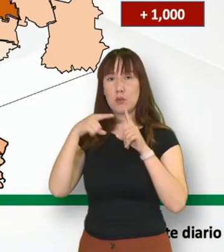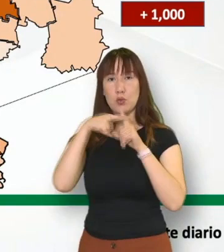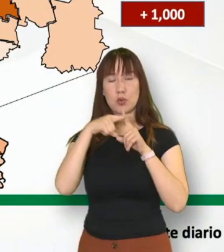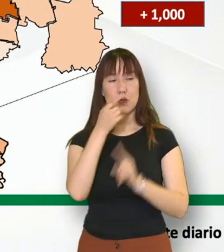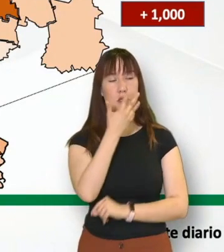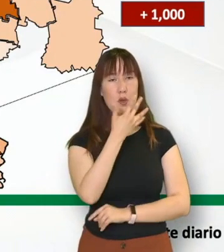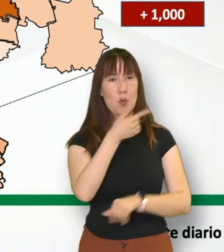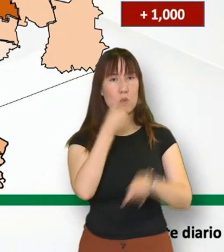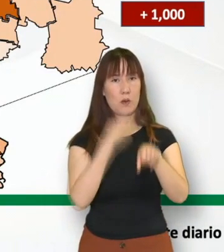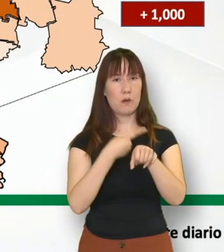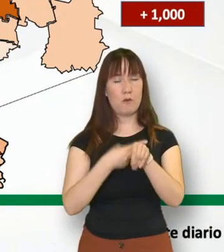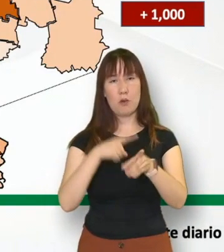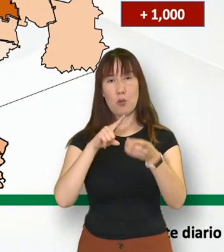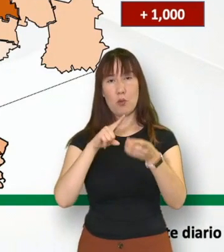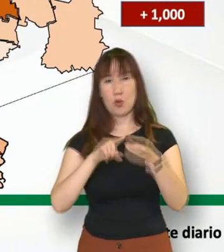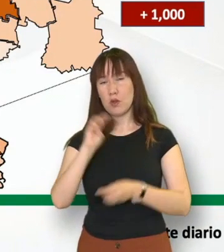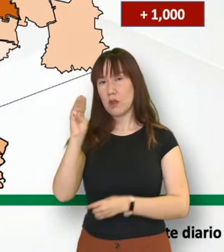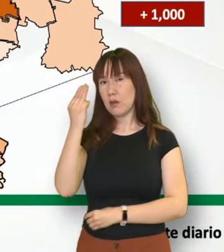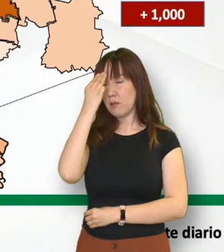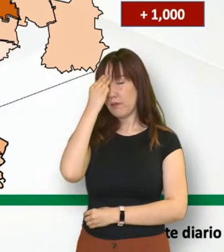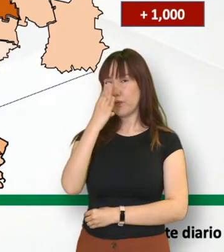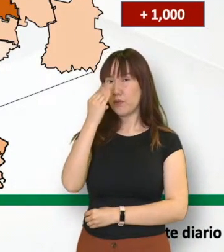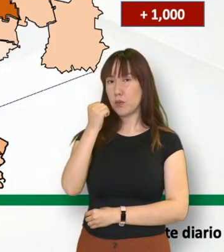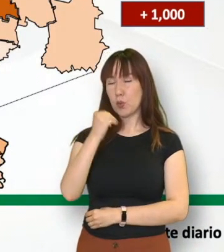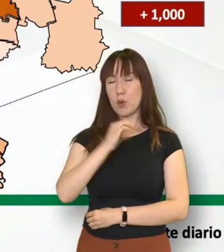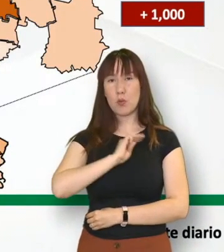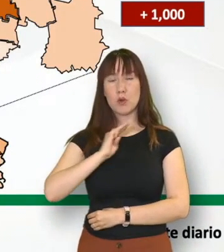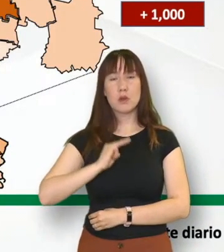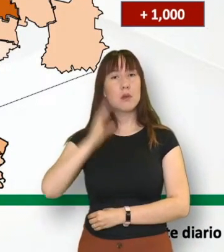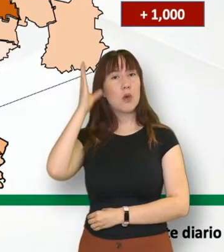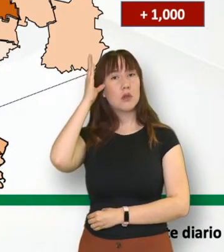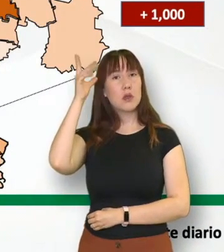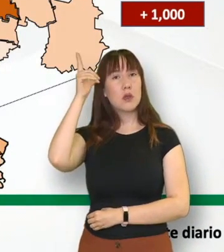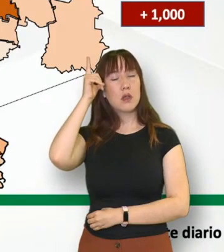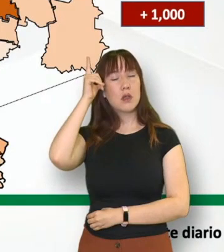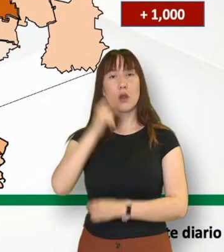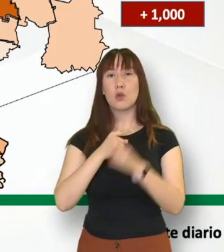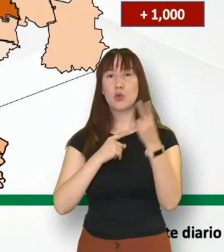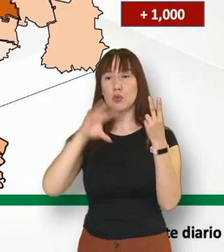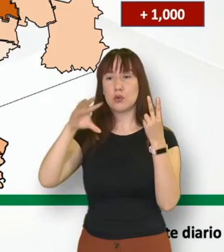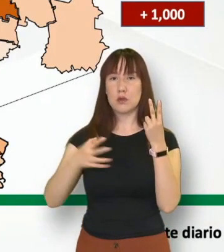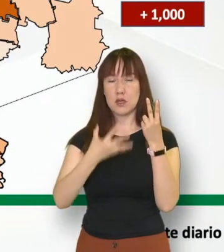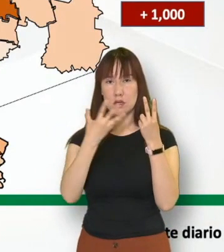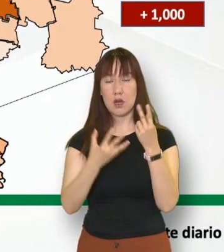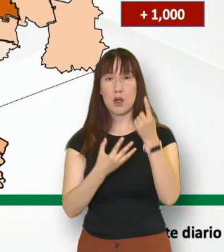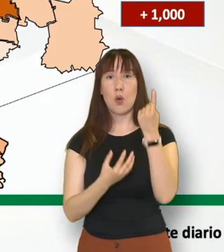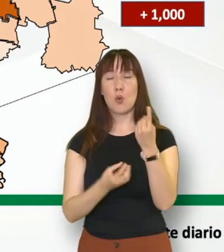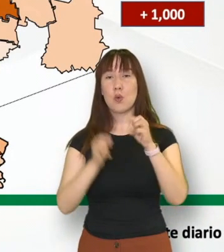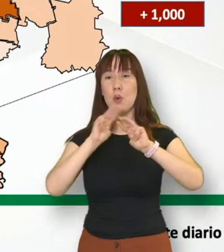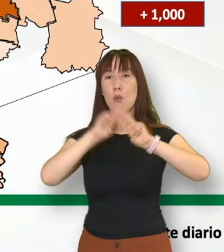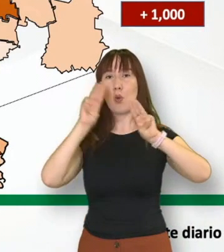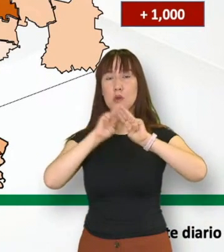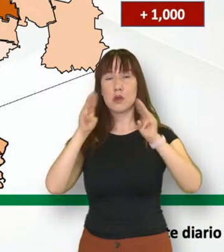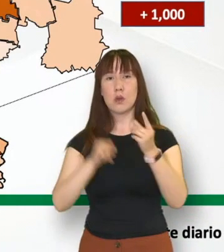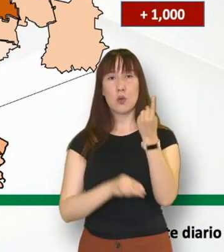que son 50 en el municipio de Matehuala, 9 en el municipio de Cedral, 2 en Charcas, 1 en Moctezuma,